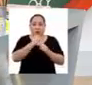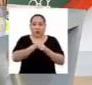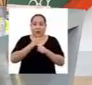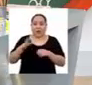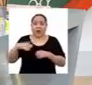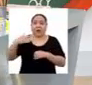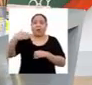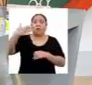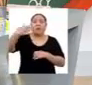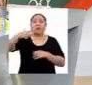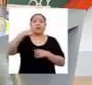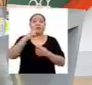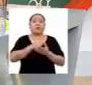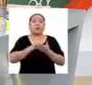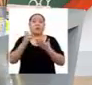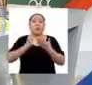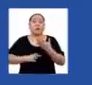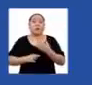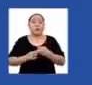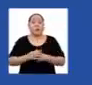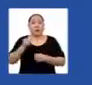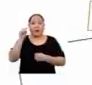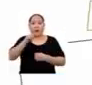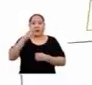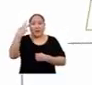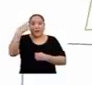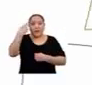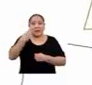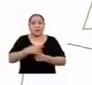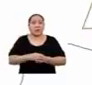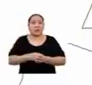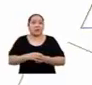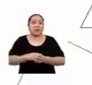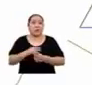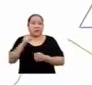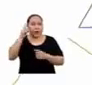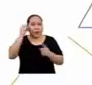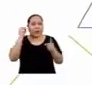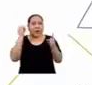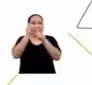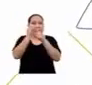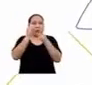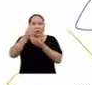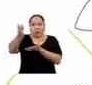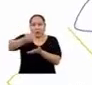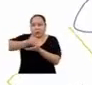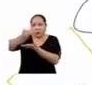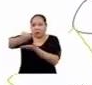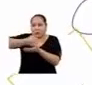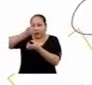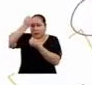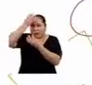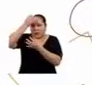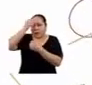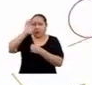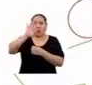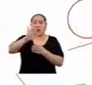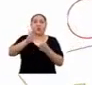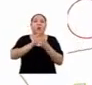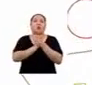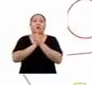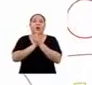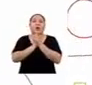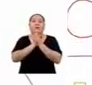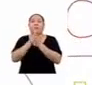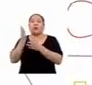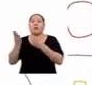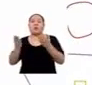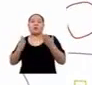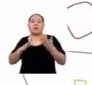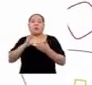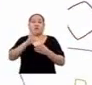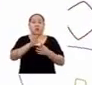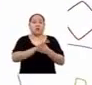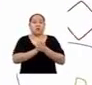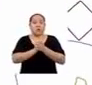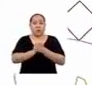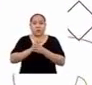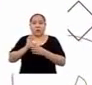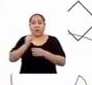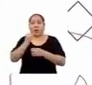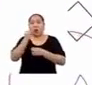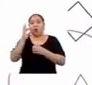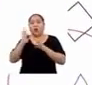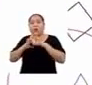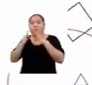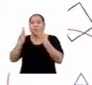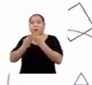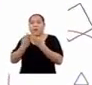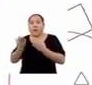siguiente programa. Por tal motivo, el reto será recoger la información de tus compañeras y compañeros y de algunos de los